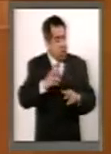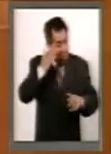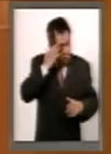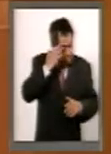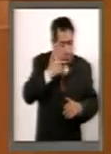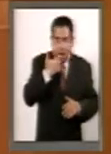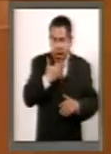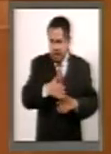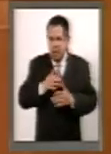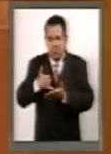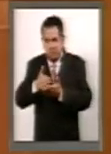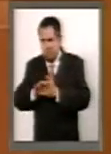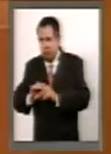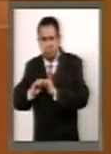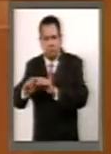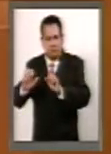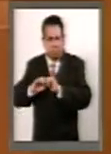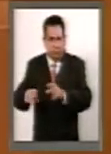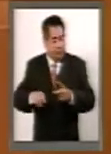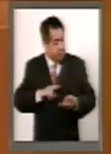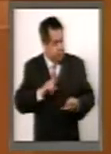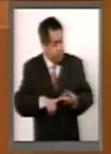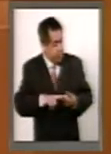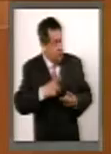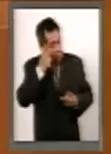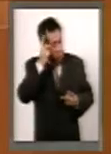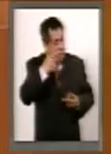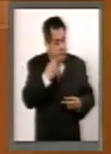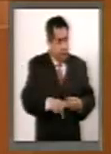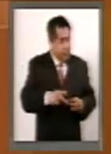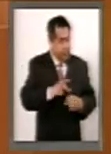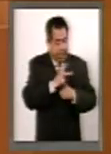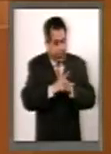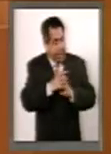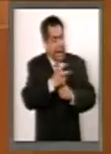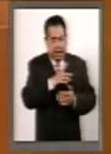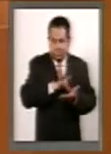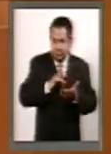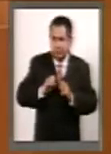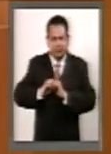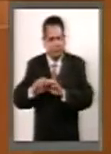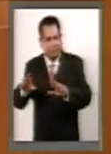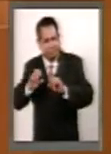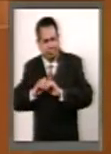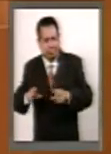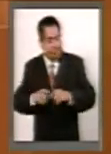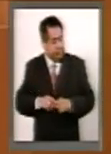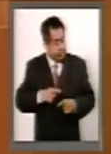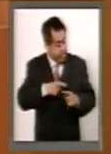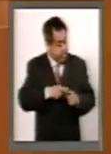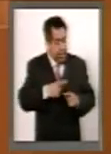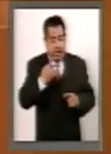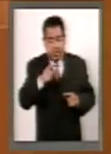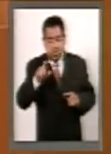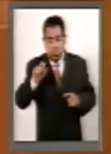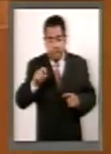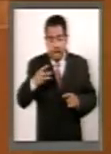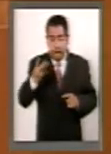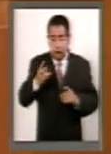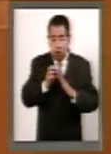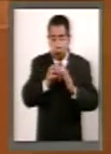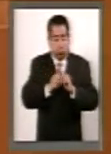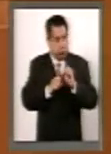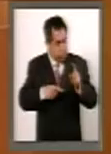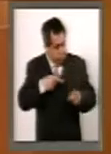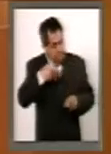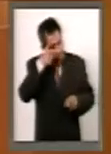reivindicación y en la propiedad originaria de los recursos de la nación, el nuevo horizonte del 123 constitucional que retomaba para